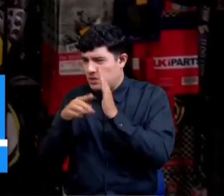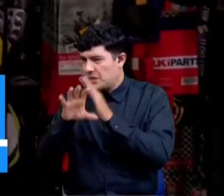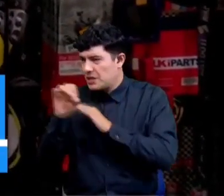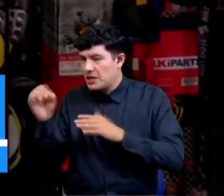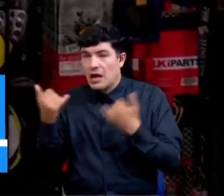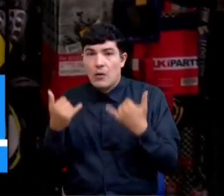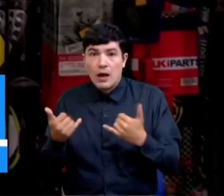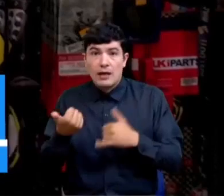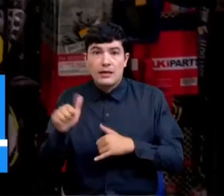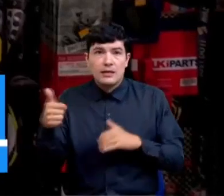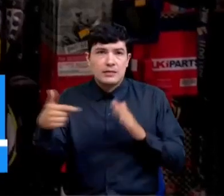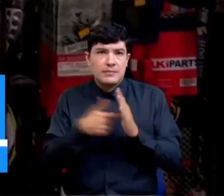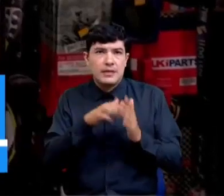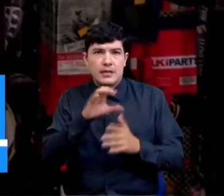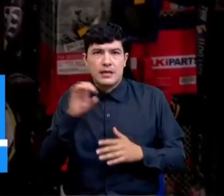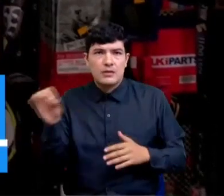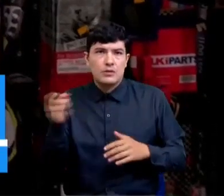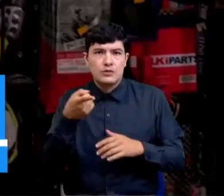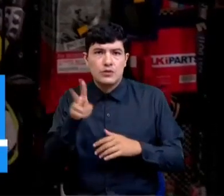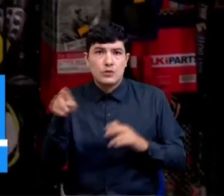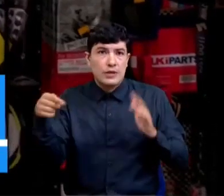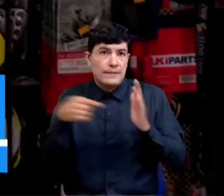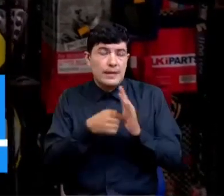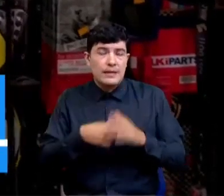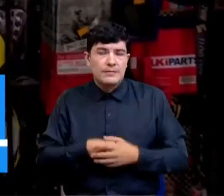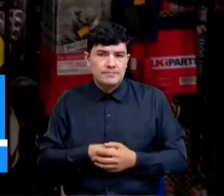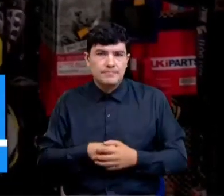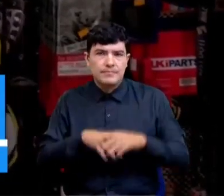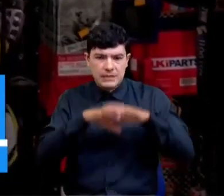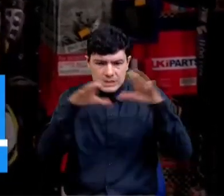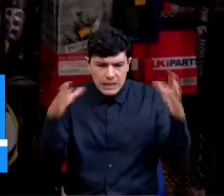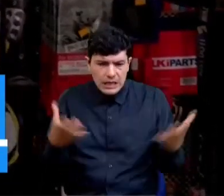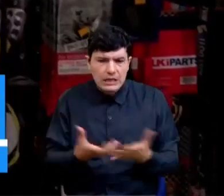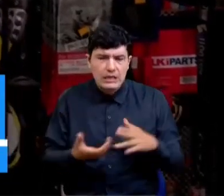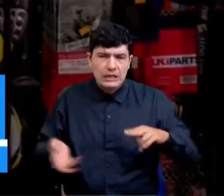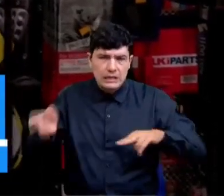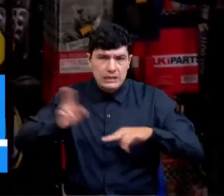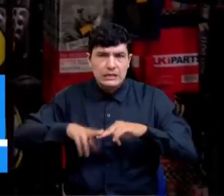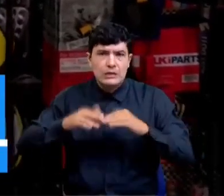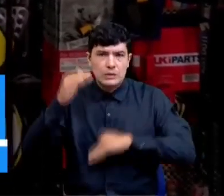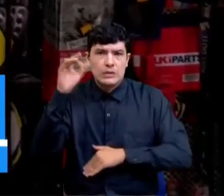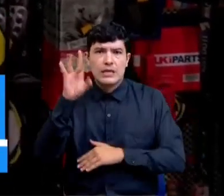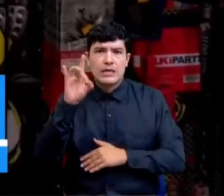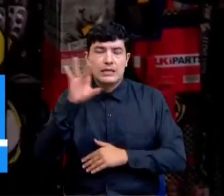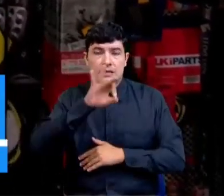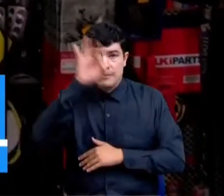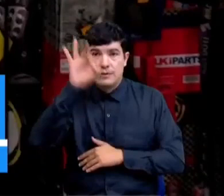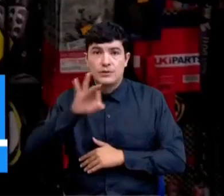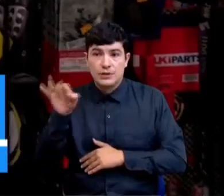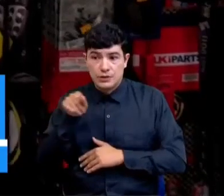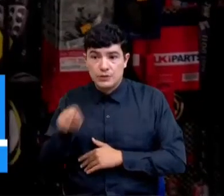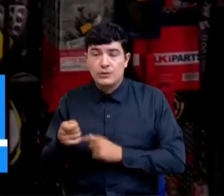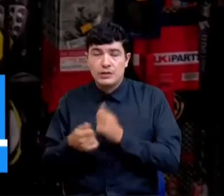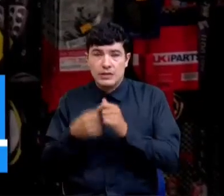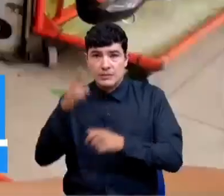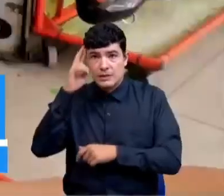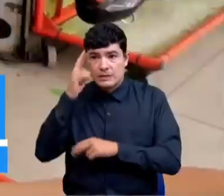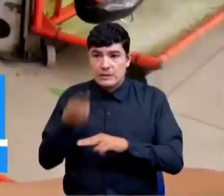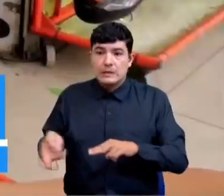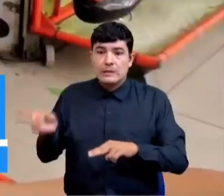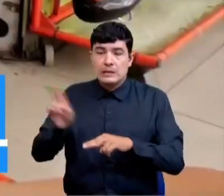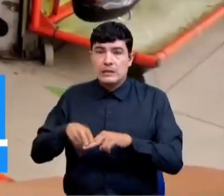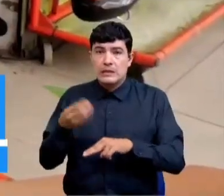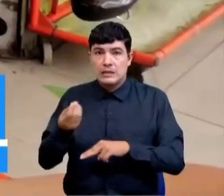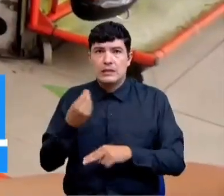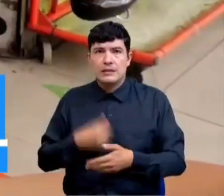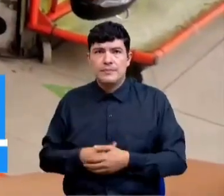10.000, ahorita valen a 10.500, 12.000 pesos. Llantas también han subido, más del 15% de precio, entonces los precios han subido bastante. Cada